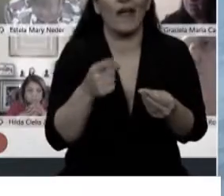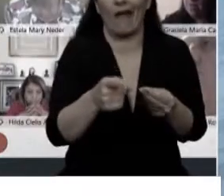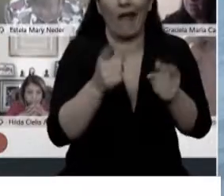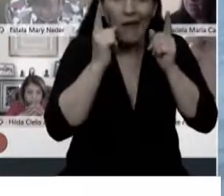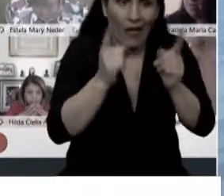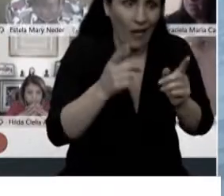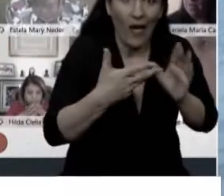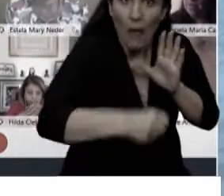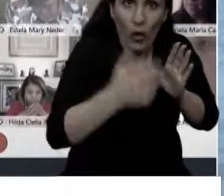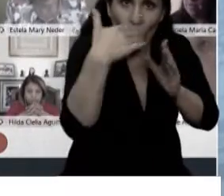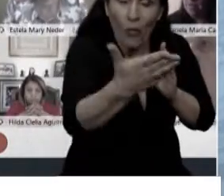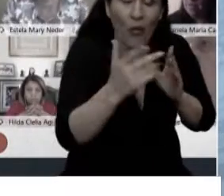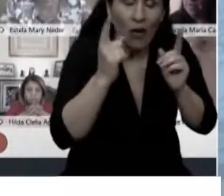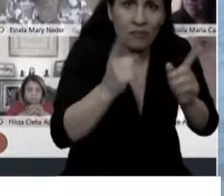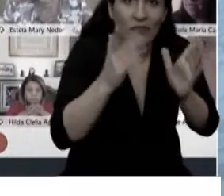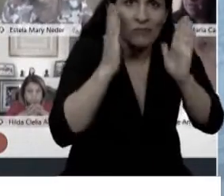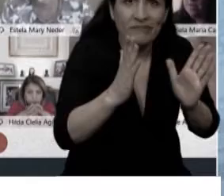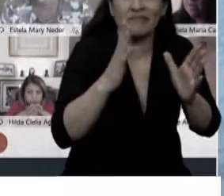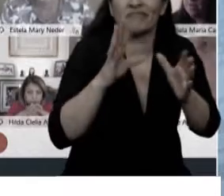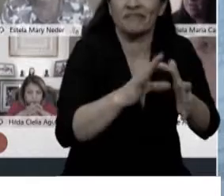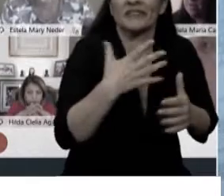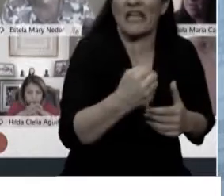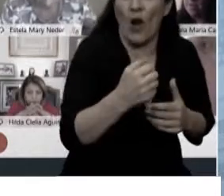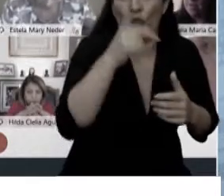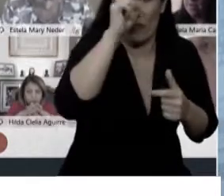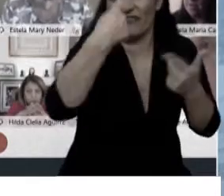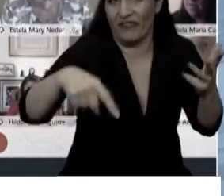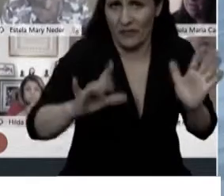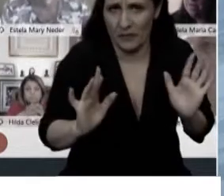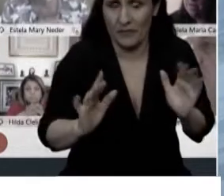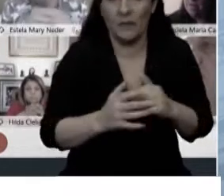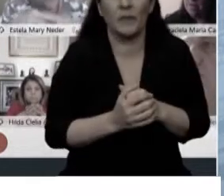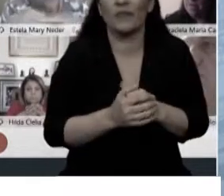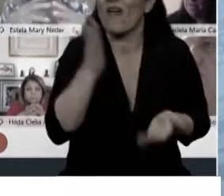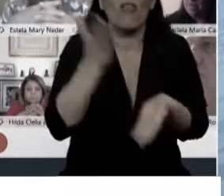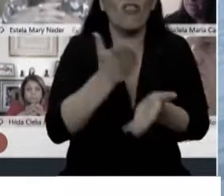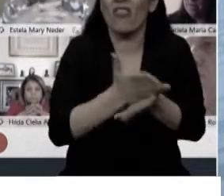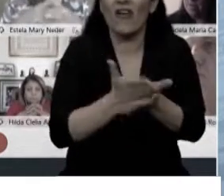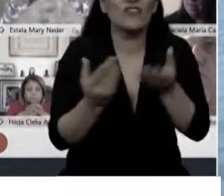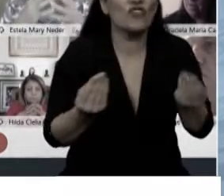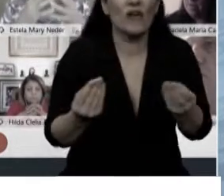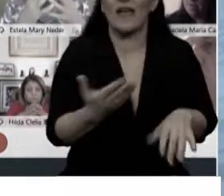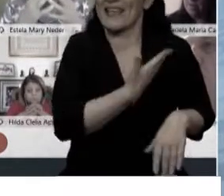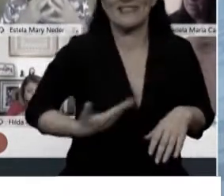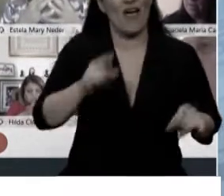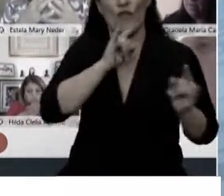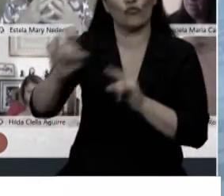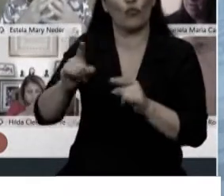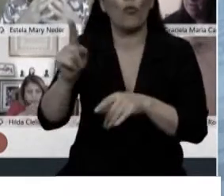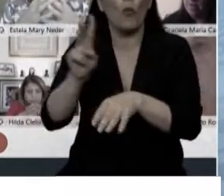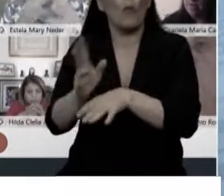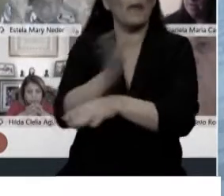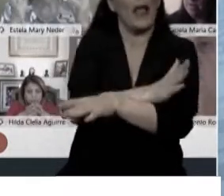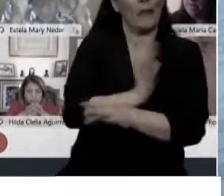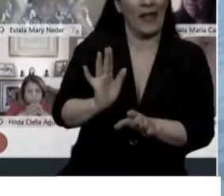atención posaborto en los sistemas de salud. El derecho a que el Estado se involucre efectivamente en la